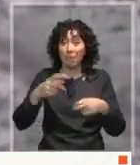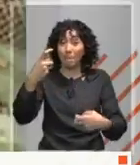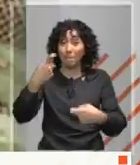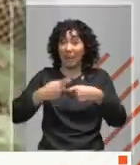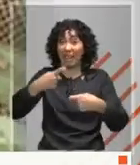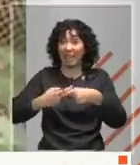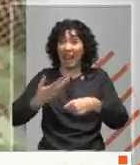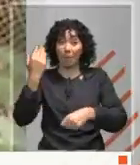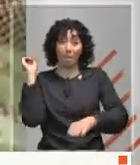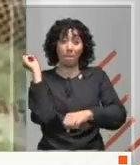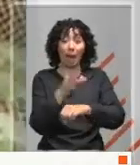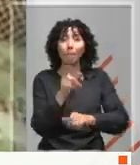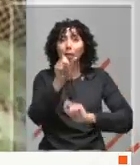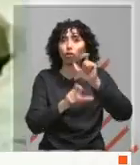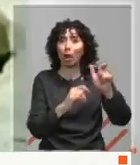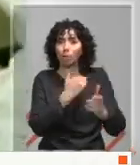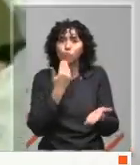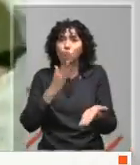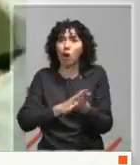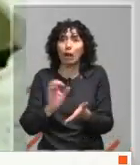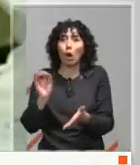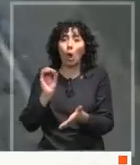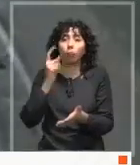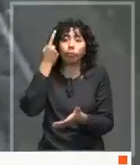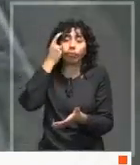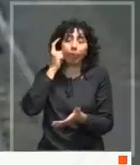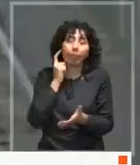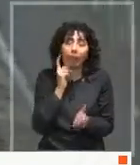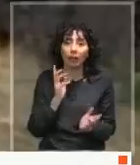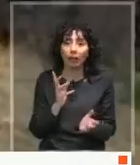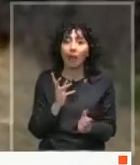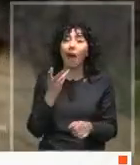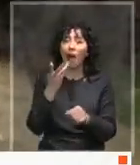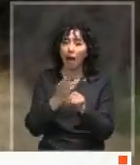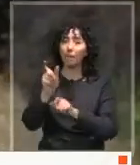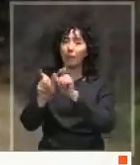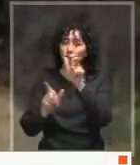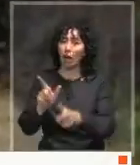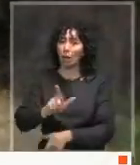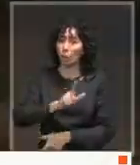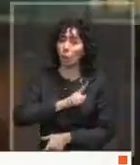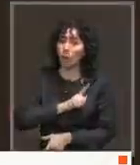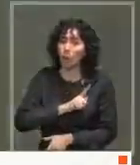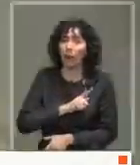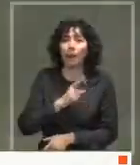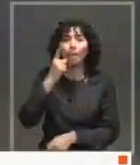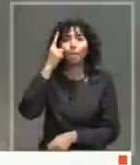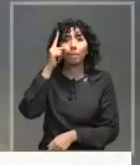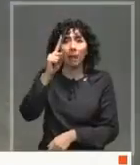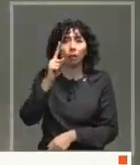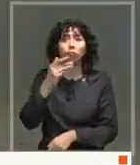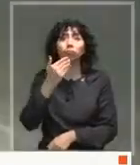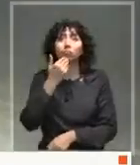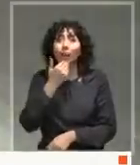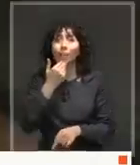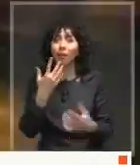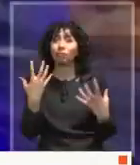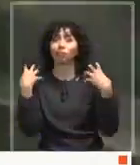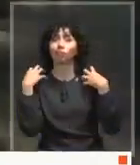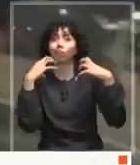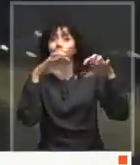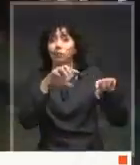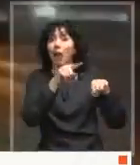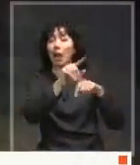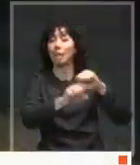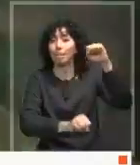o dejado con secuelas de por vida. Sin duda hay culpables directos, pero los cuestionamientos también salpican a las